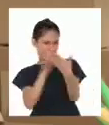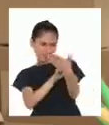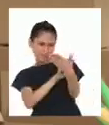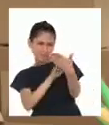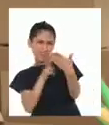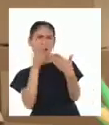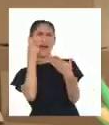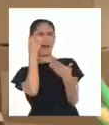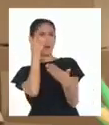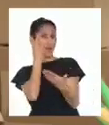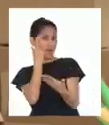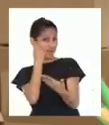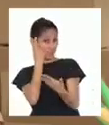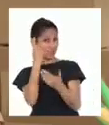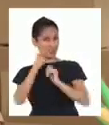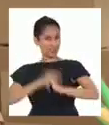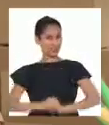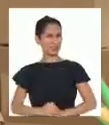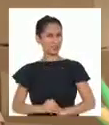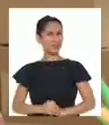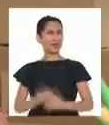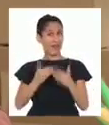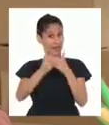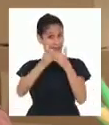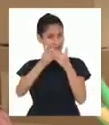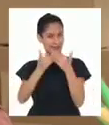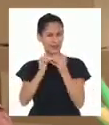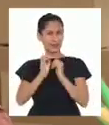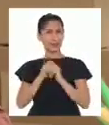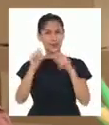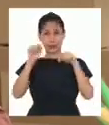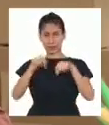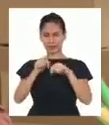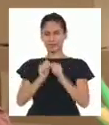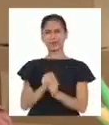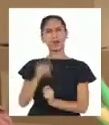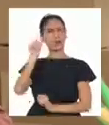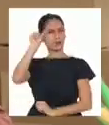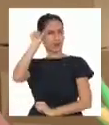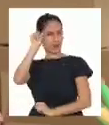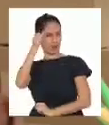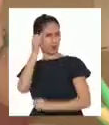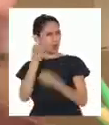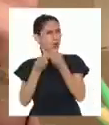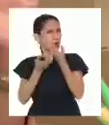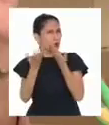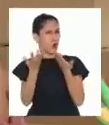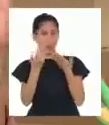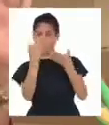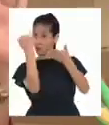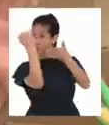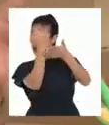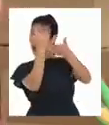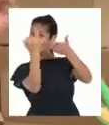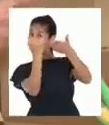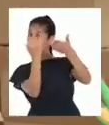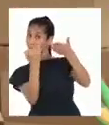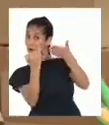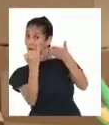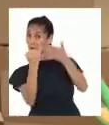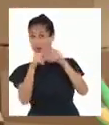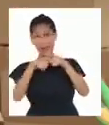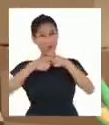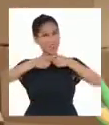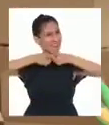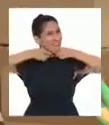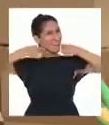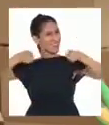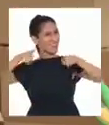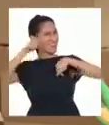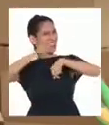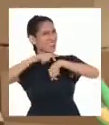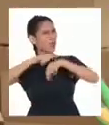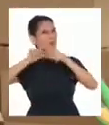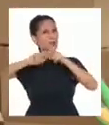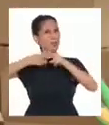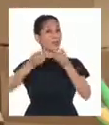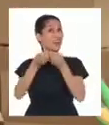mejor, como les comenté antes del corte, vamos a graficar esta evolución en una línea de tiempo que se inicia